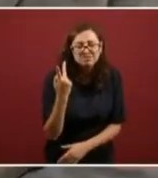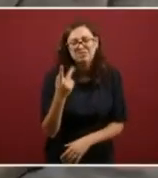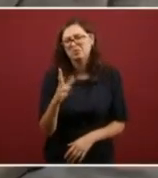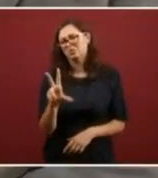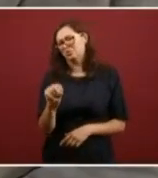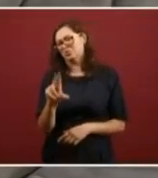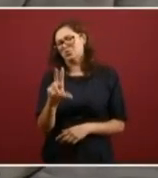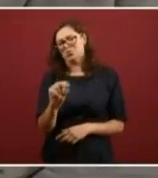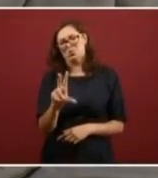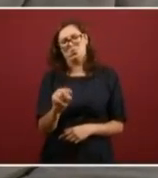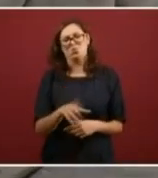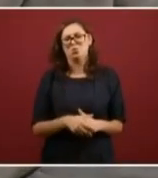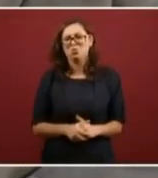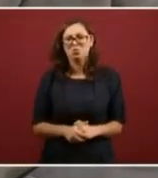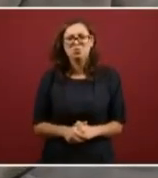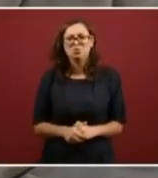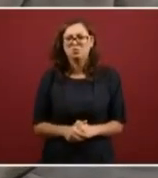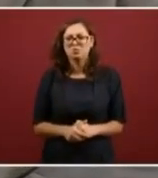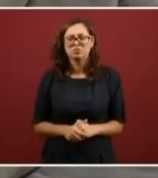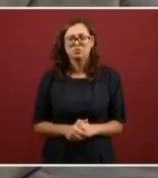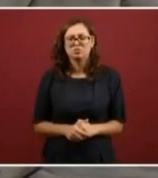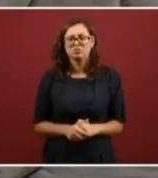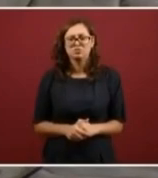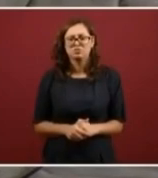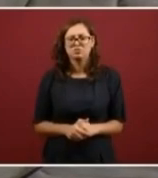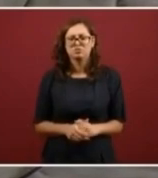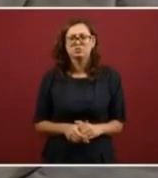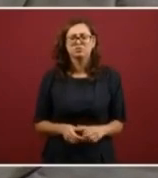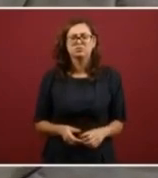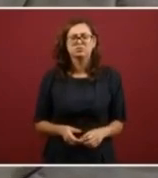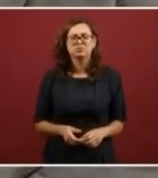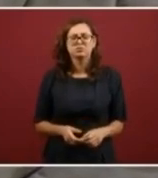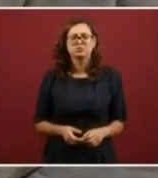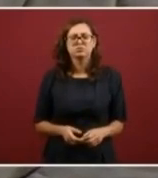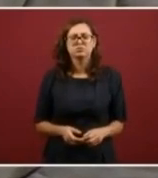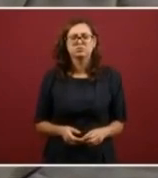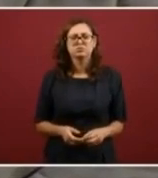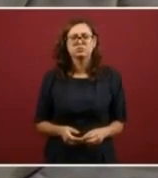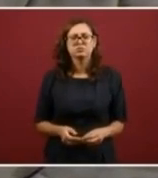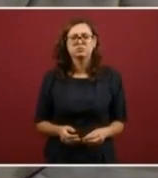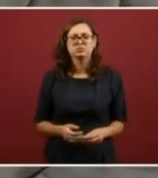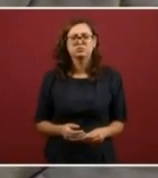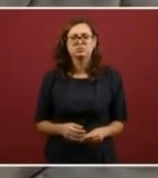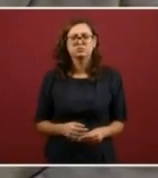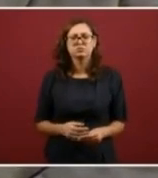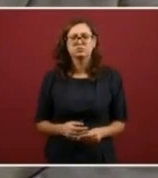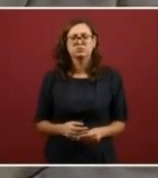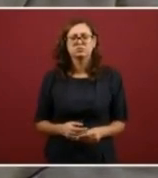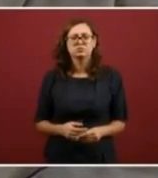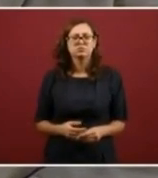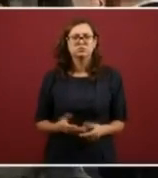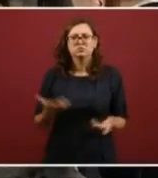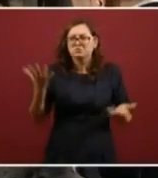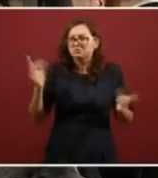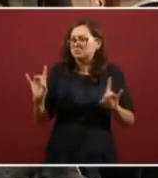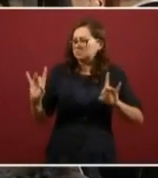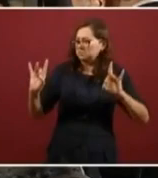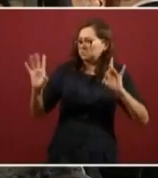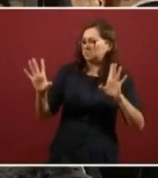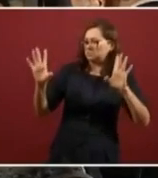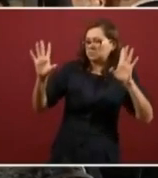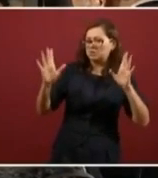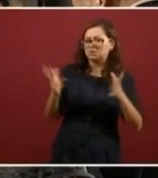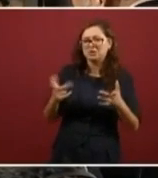ban rural, que se hacían millonarios